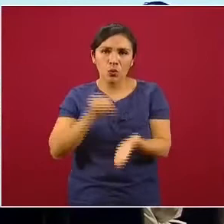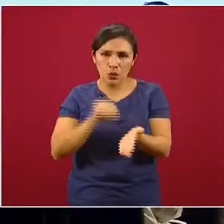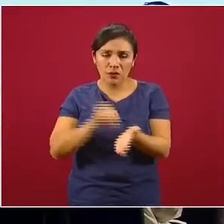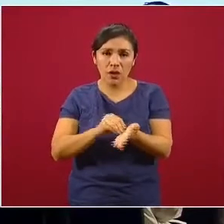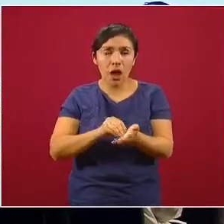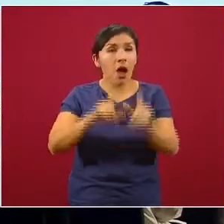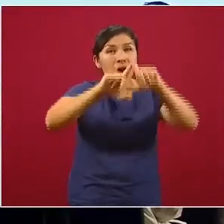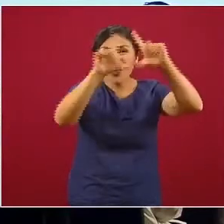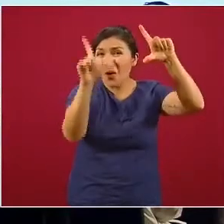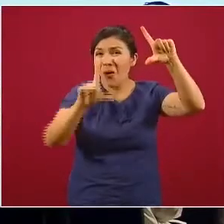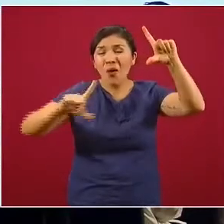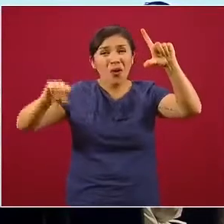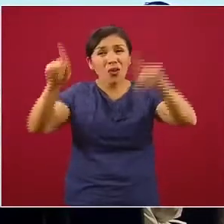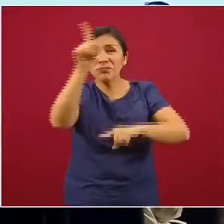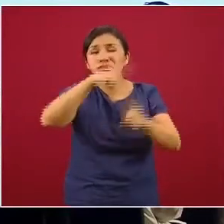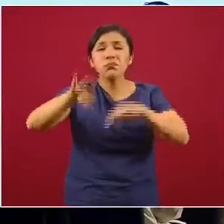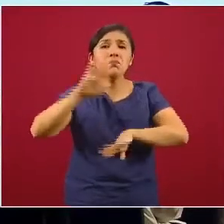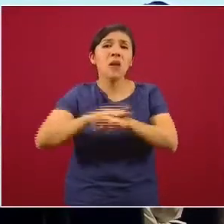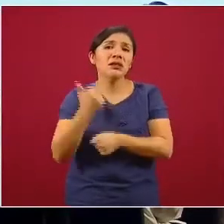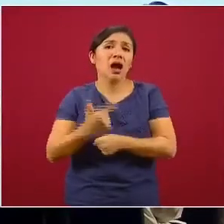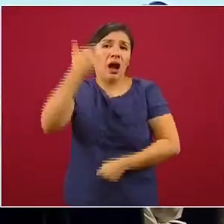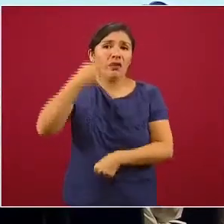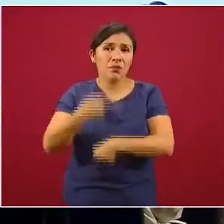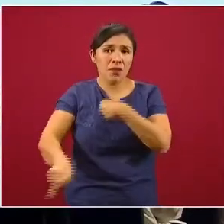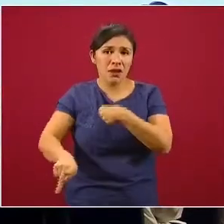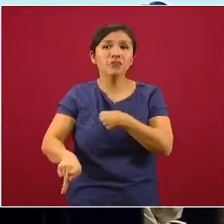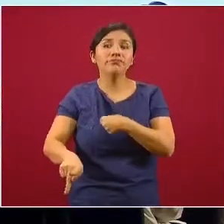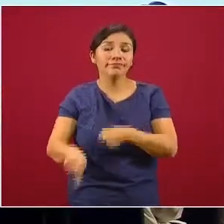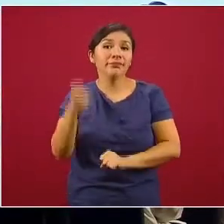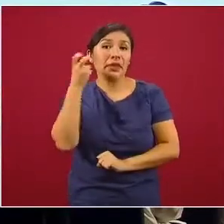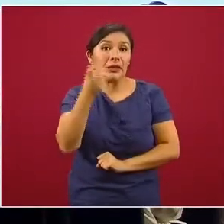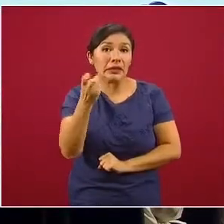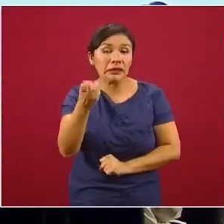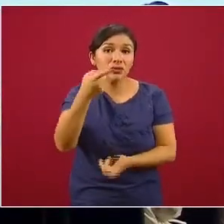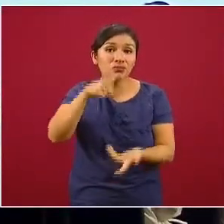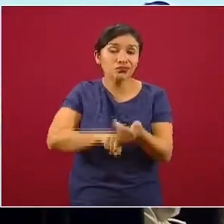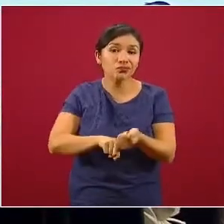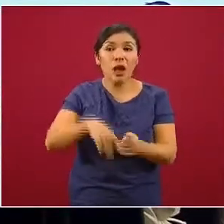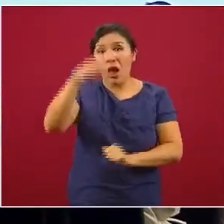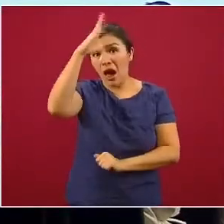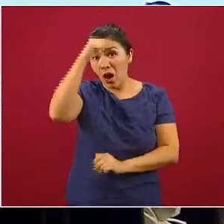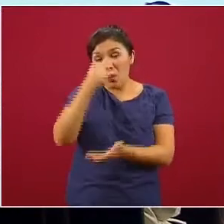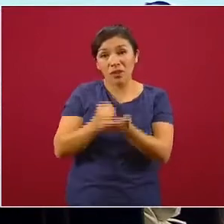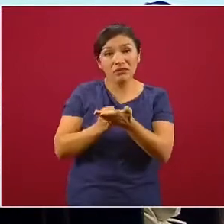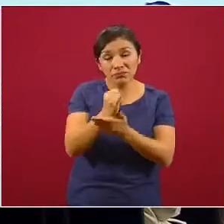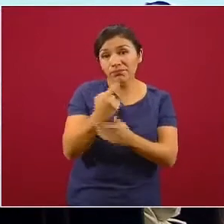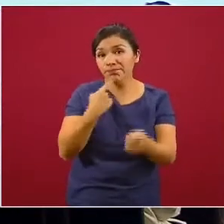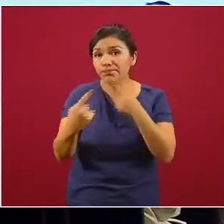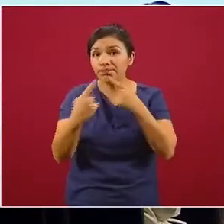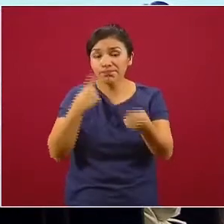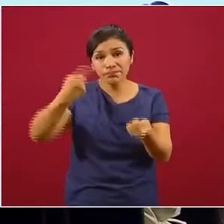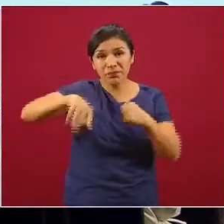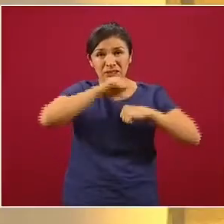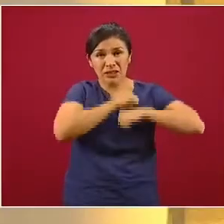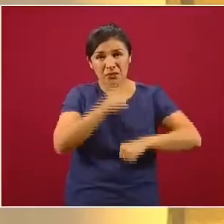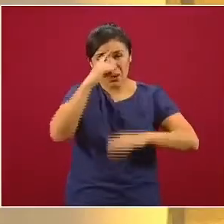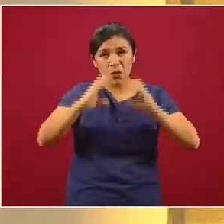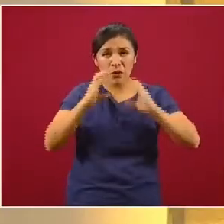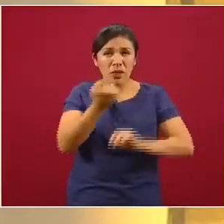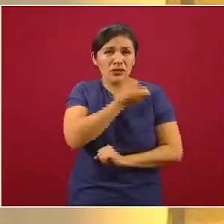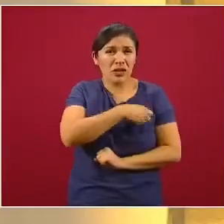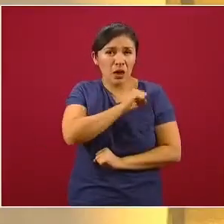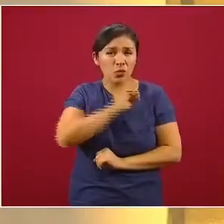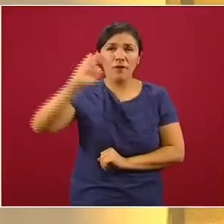todas las demás están en el riesgo más alto. Entonces, eso implica, de acuerdo a las disposiciones de la Autoridad Sanitaria